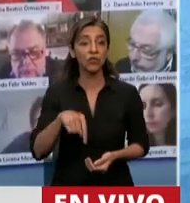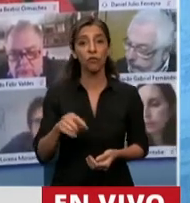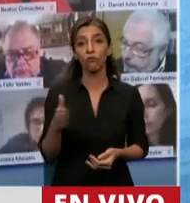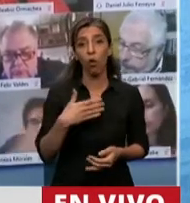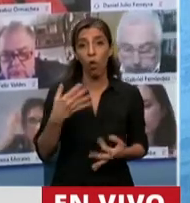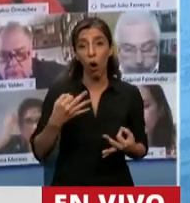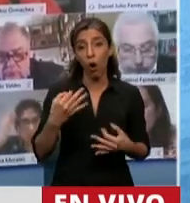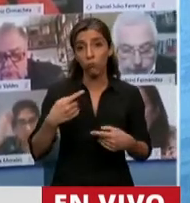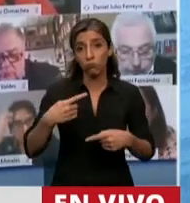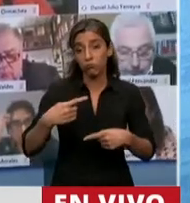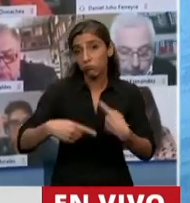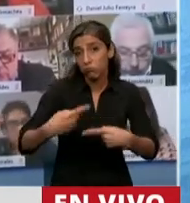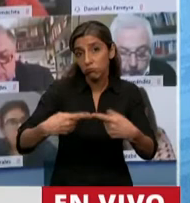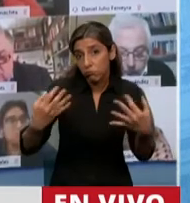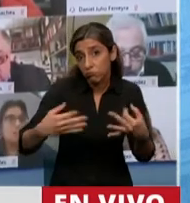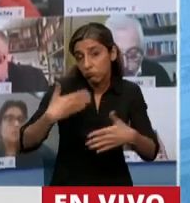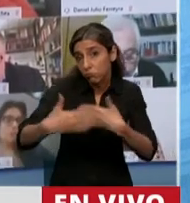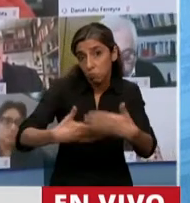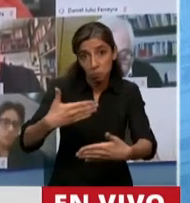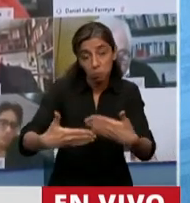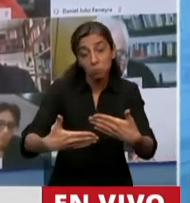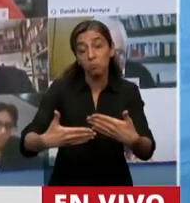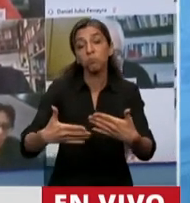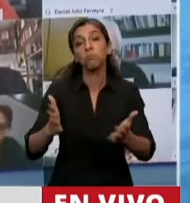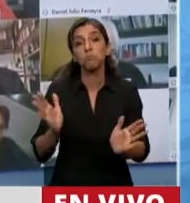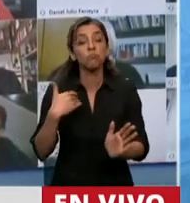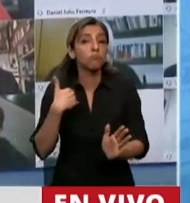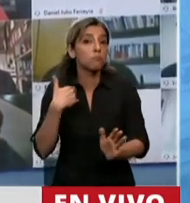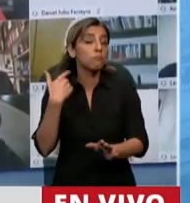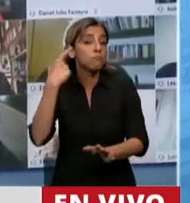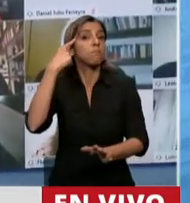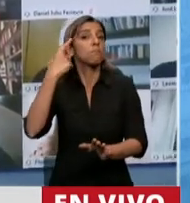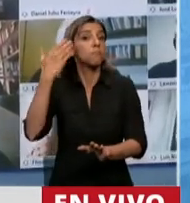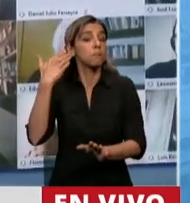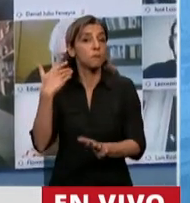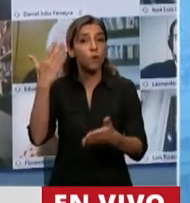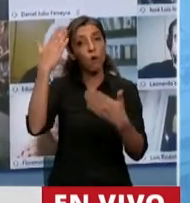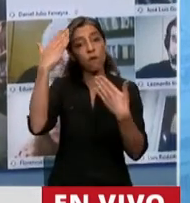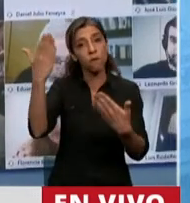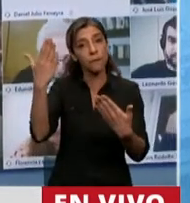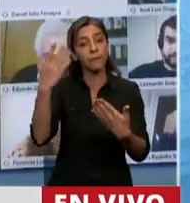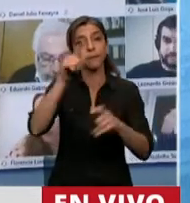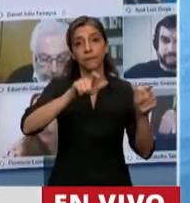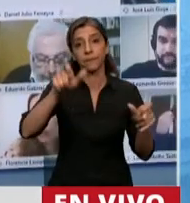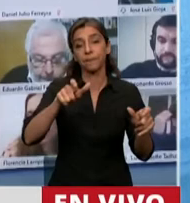tenía pensado hacer homenaje a todos los trabajadores y trabajadoras de la salud.